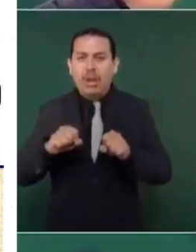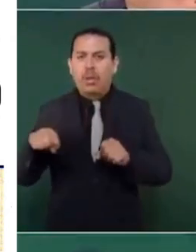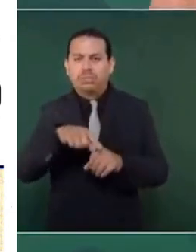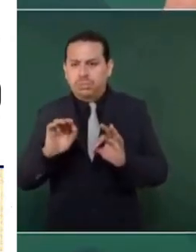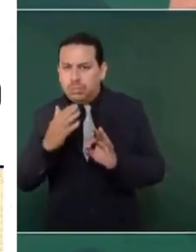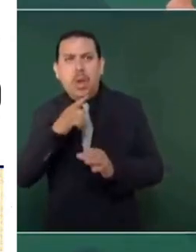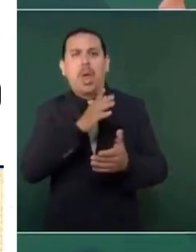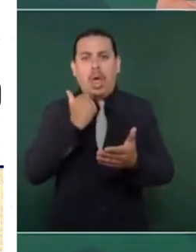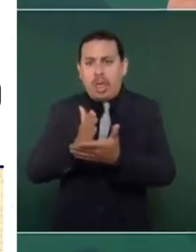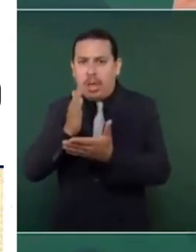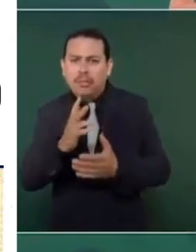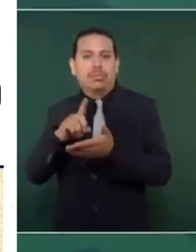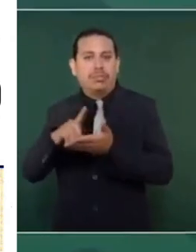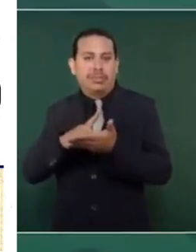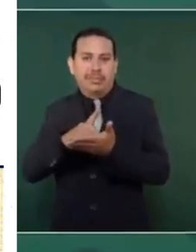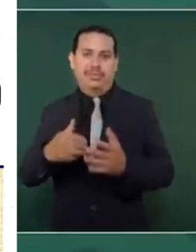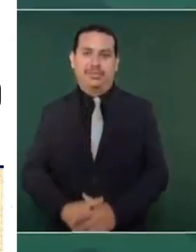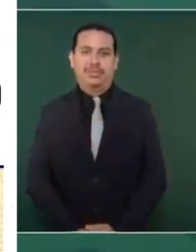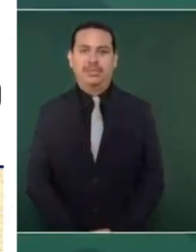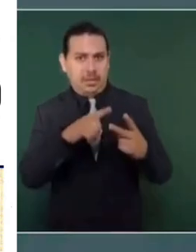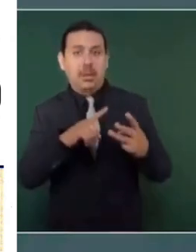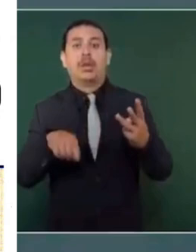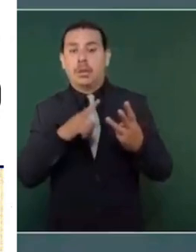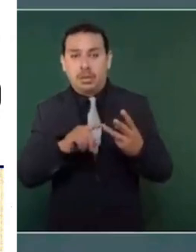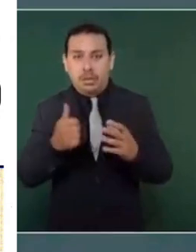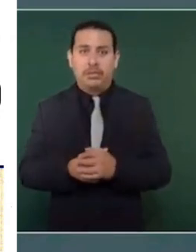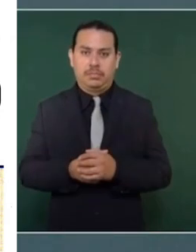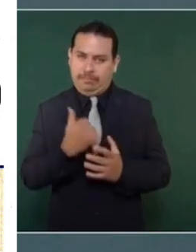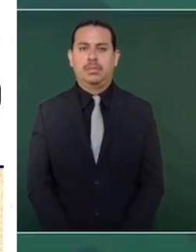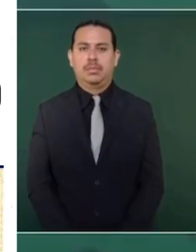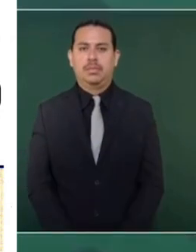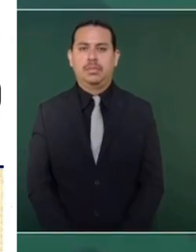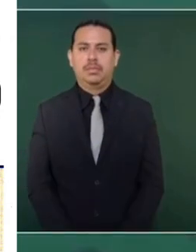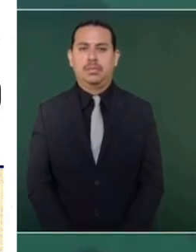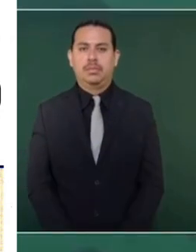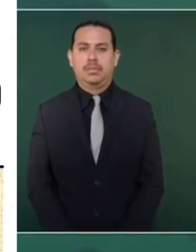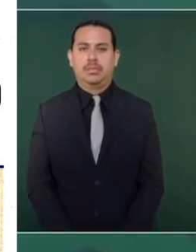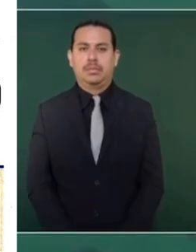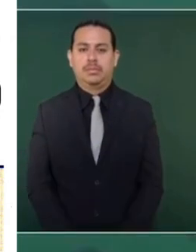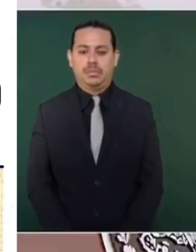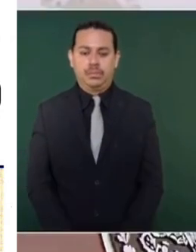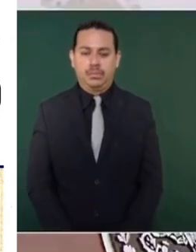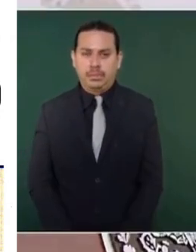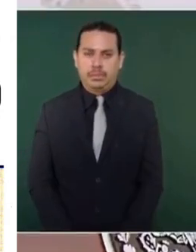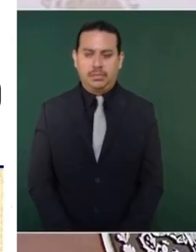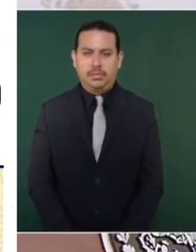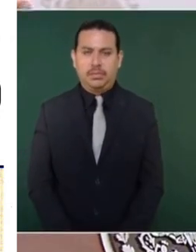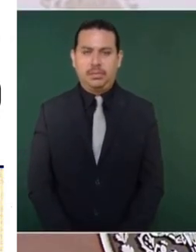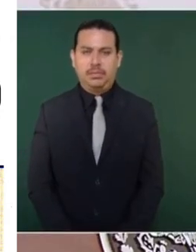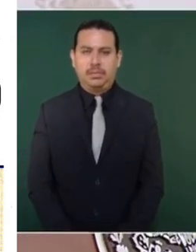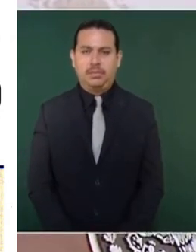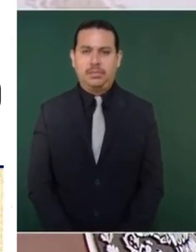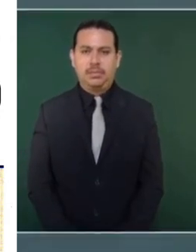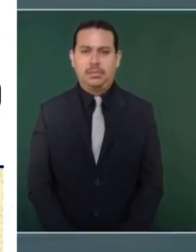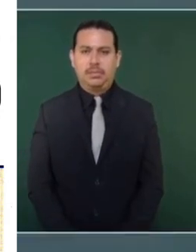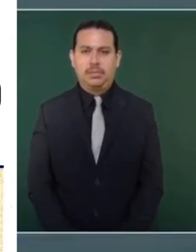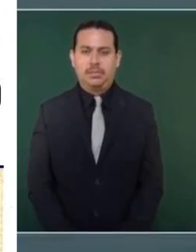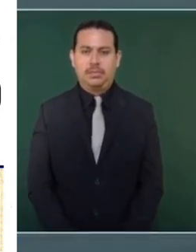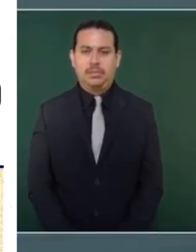con libertad el fentanilo? Otra más, con todo respeto, está declarando el presidente